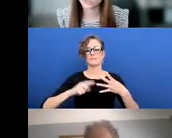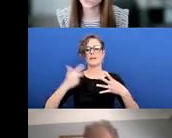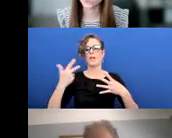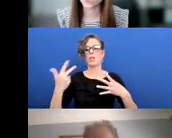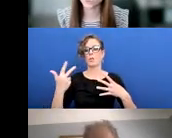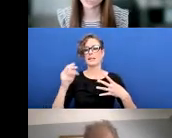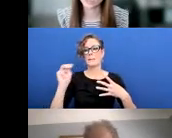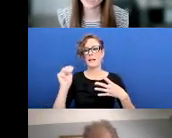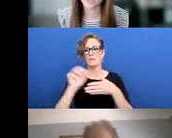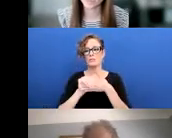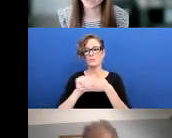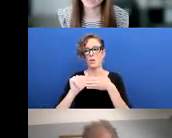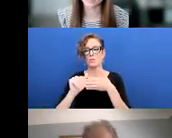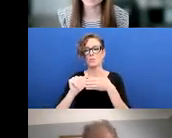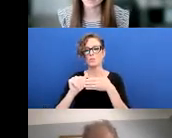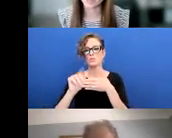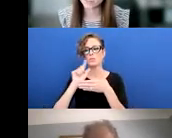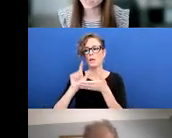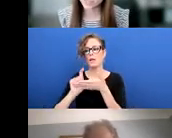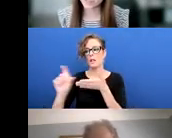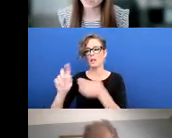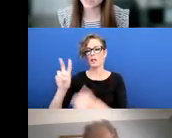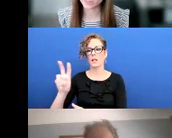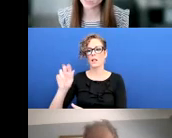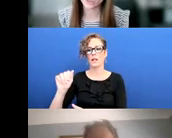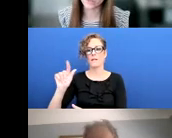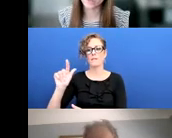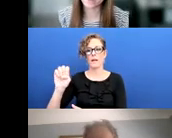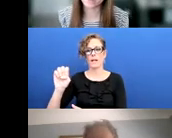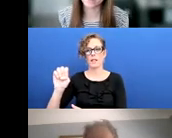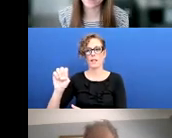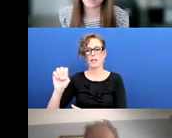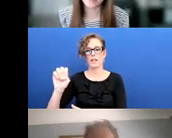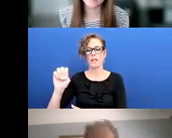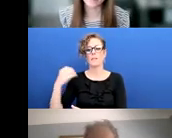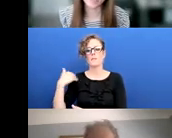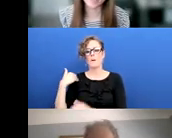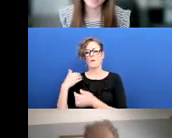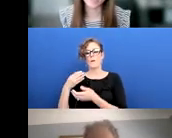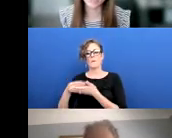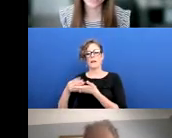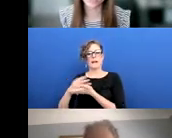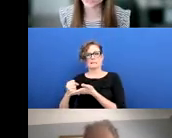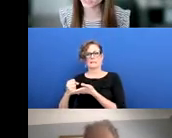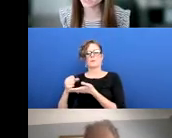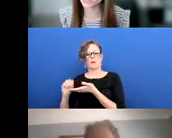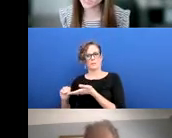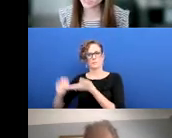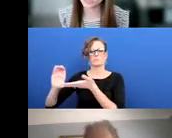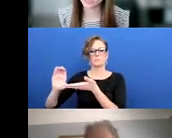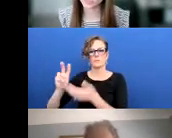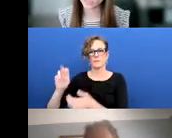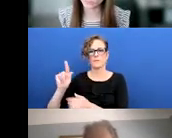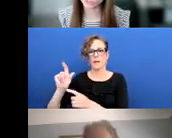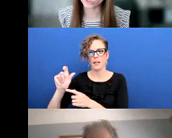También hay 3 millones de dólares que se destinen a programa Vale,